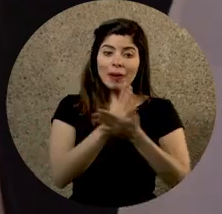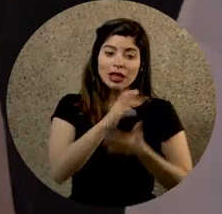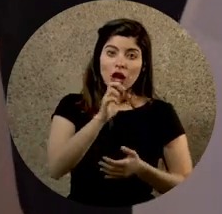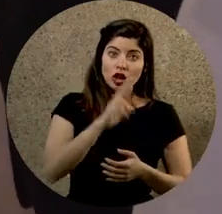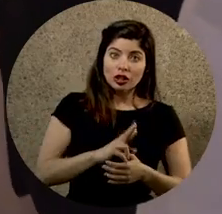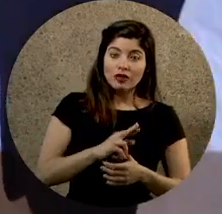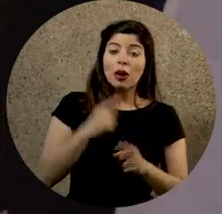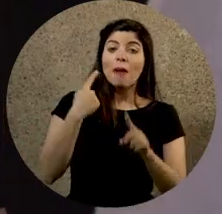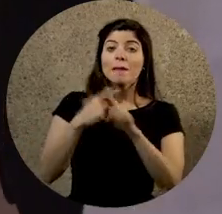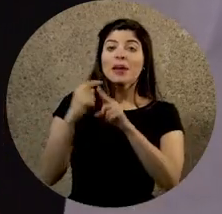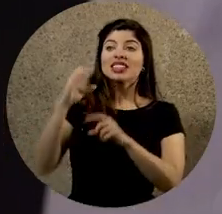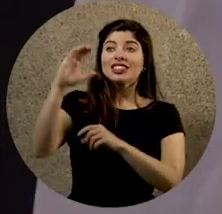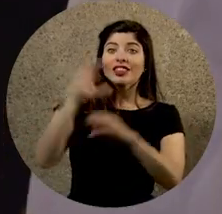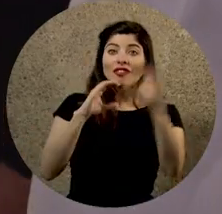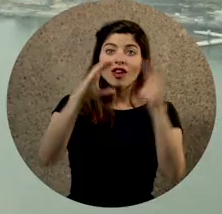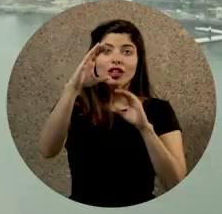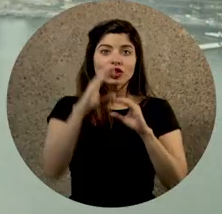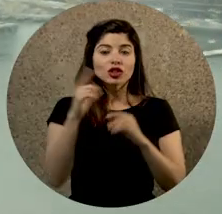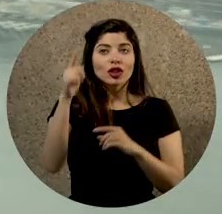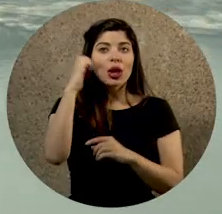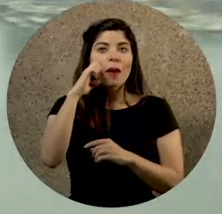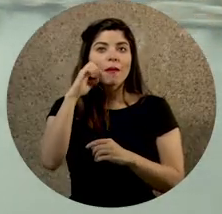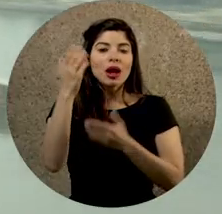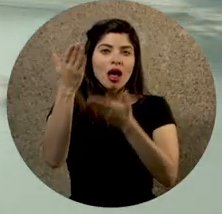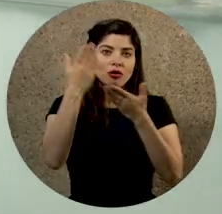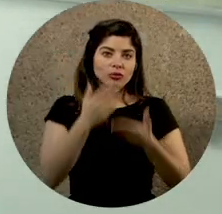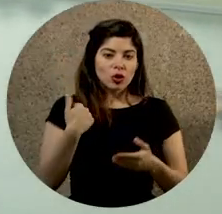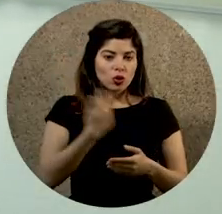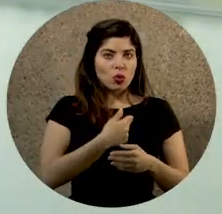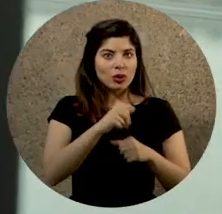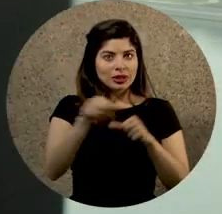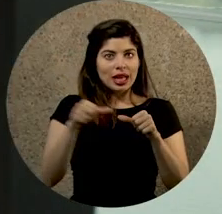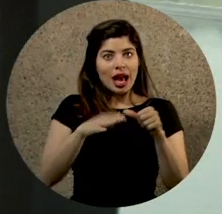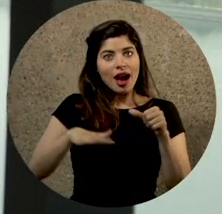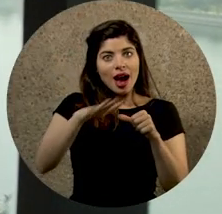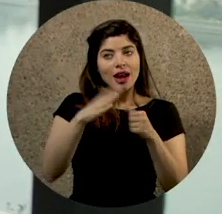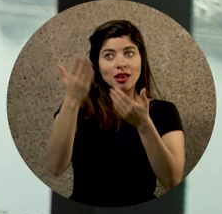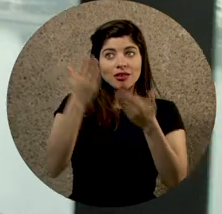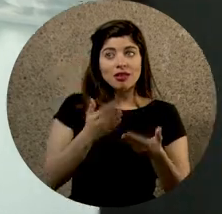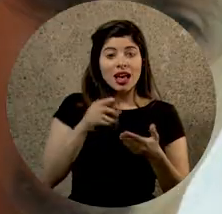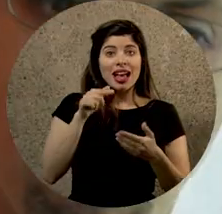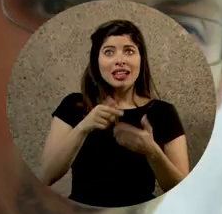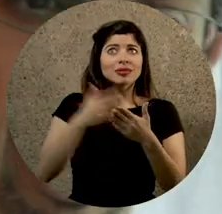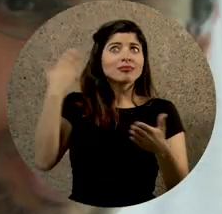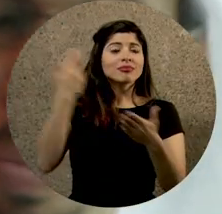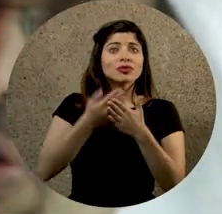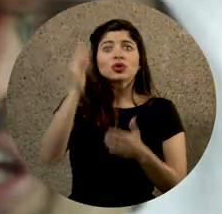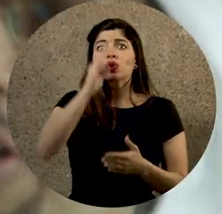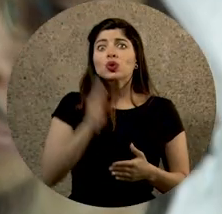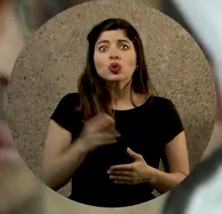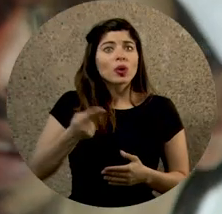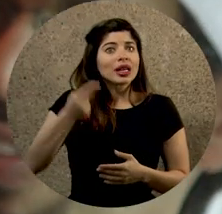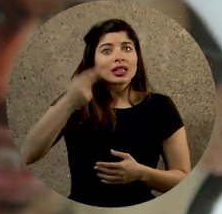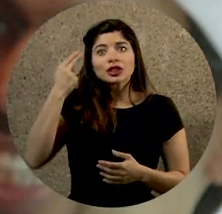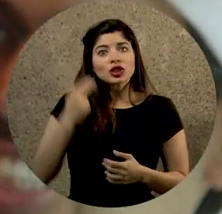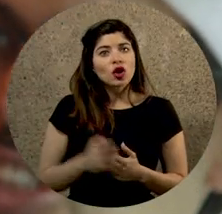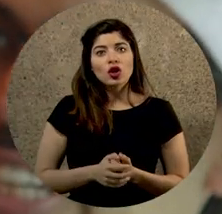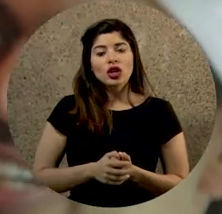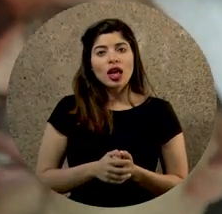Rica y a las inversiones de los Emiratos Árabes Unidos en nuestra región, que no tienen precedentes en nuestra